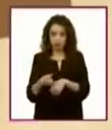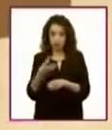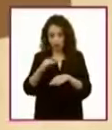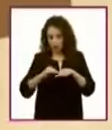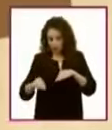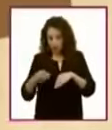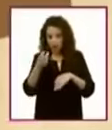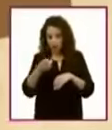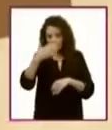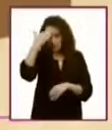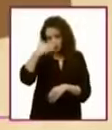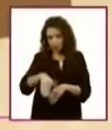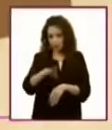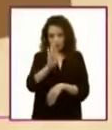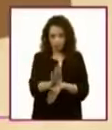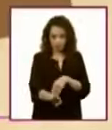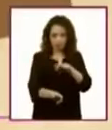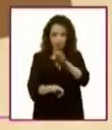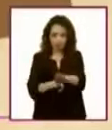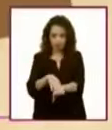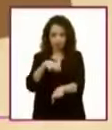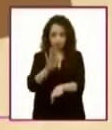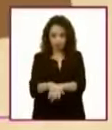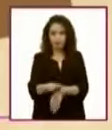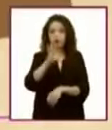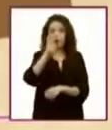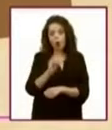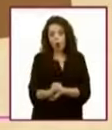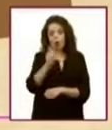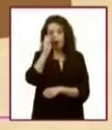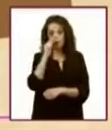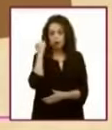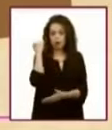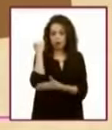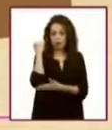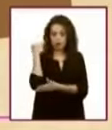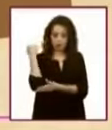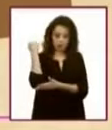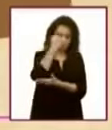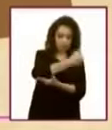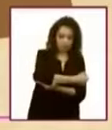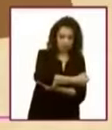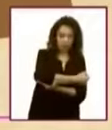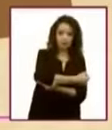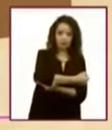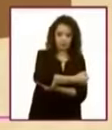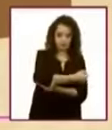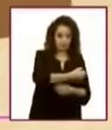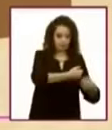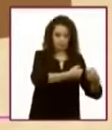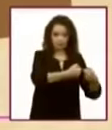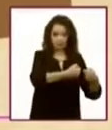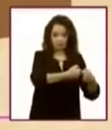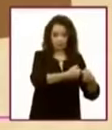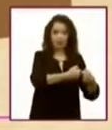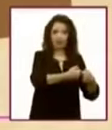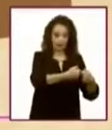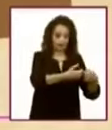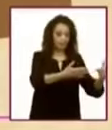mediciones verticales utilizaba el codo, que era la longitud que había desde el codo hasta la punta del dedo